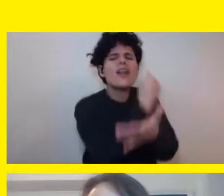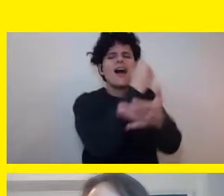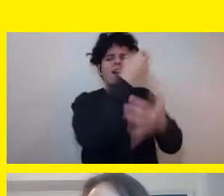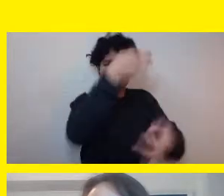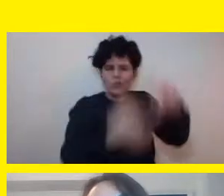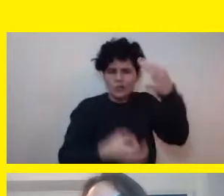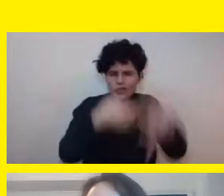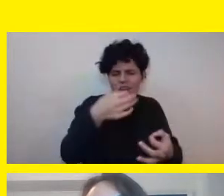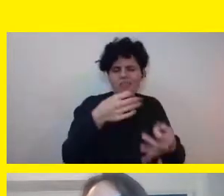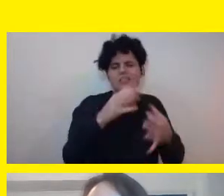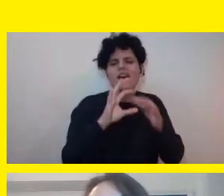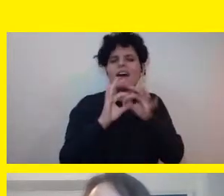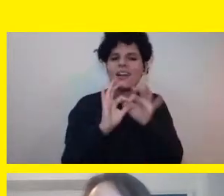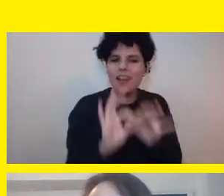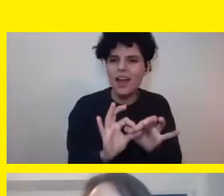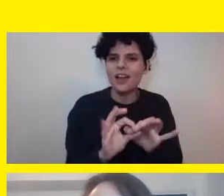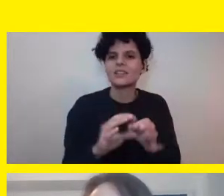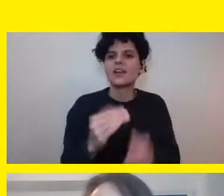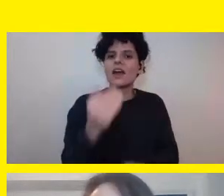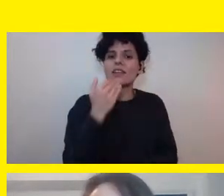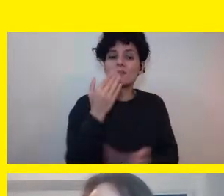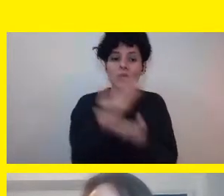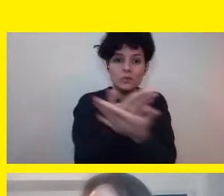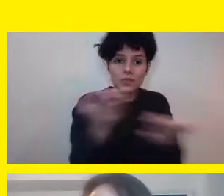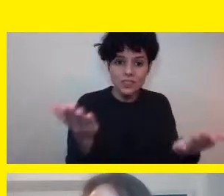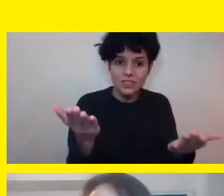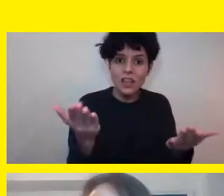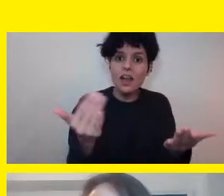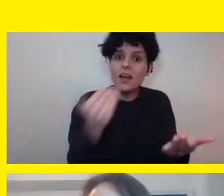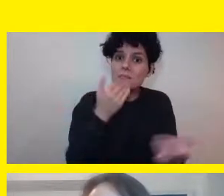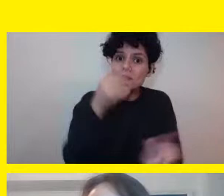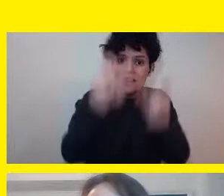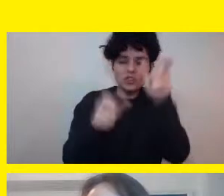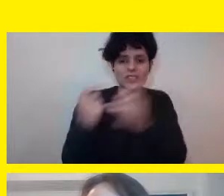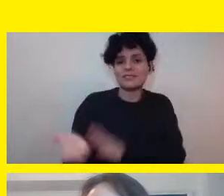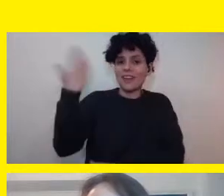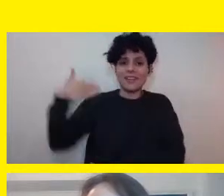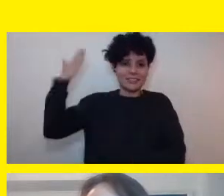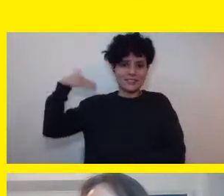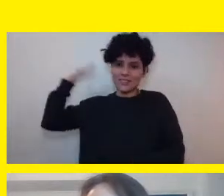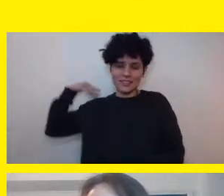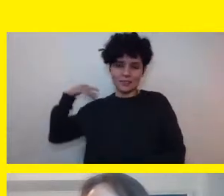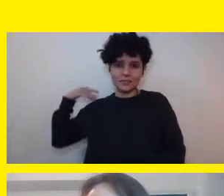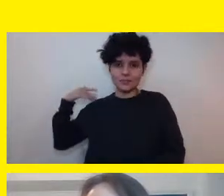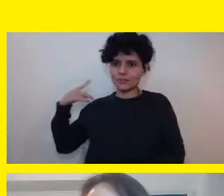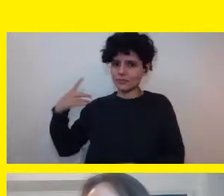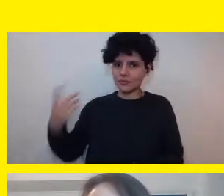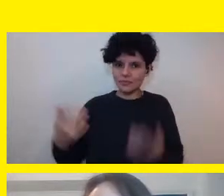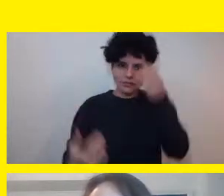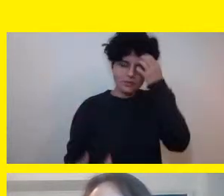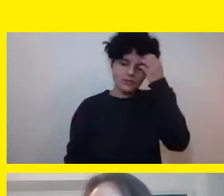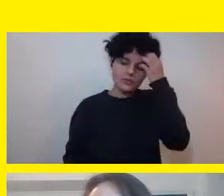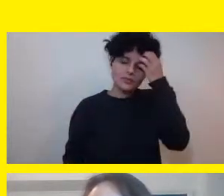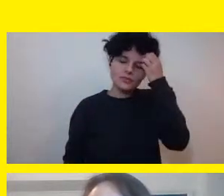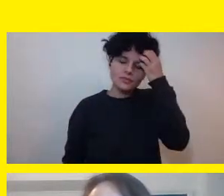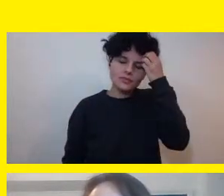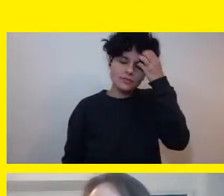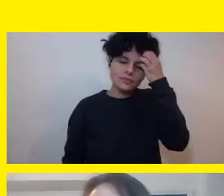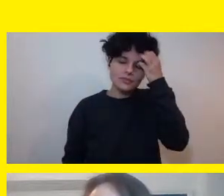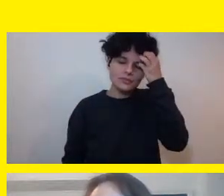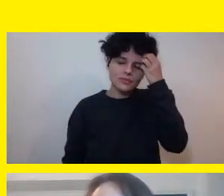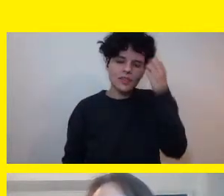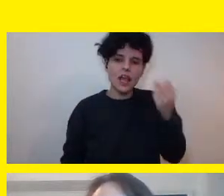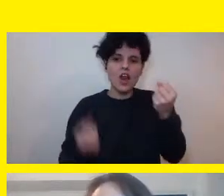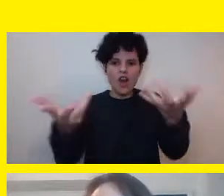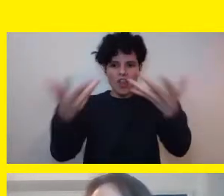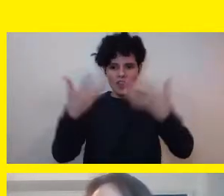a todas y todos los que estuvieron antes que nosotros y que nos abrieron camino, digamos, a poder tener una historia de lucha